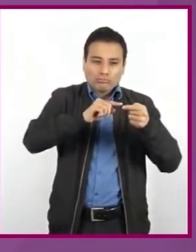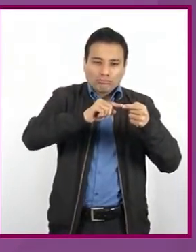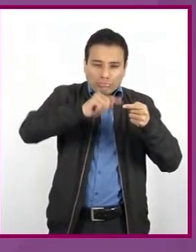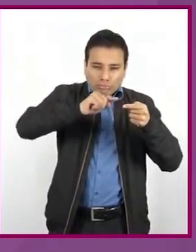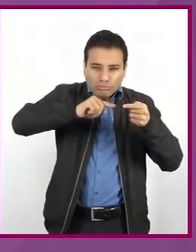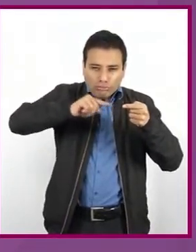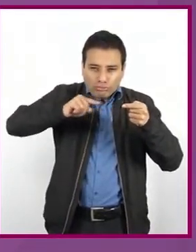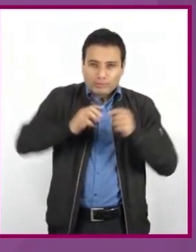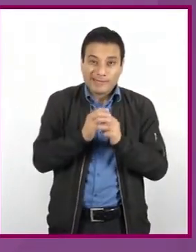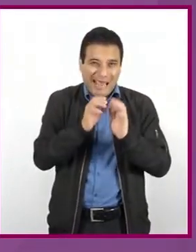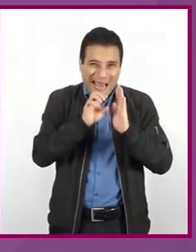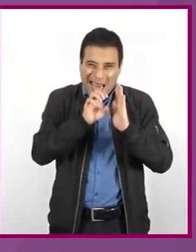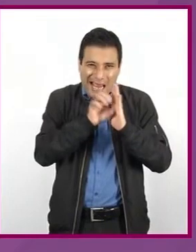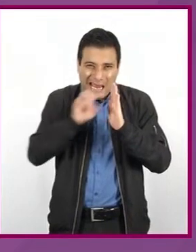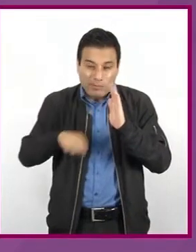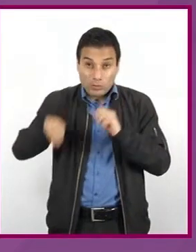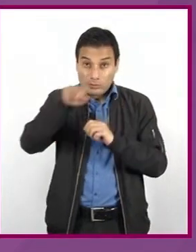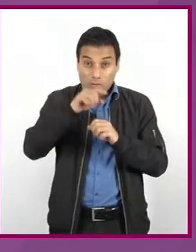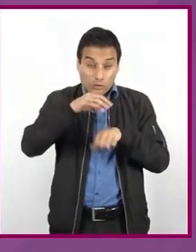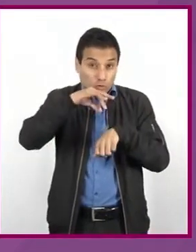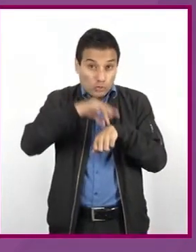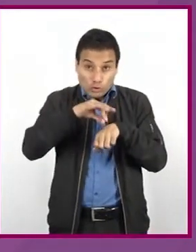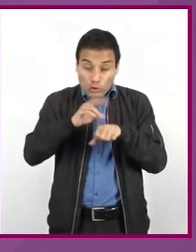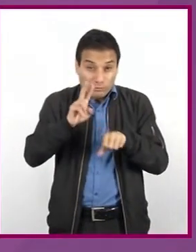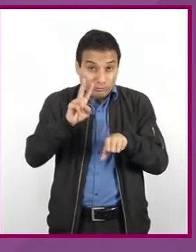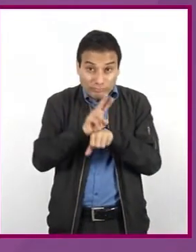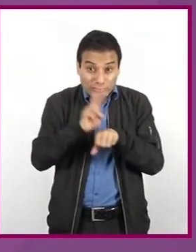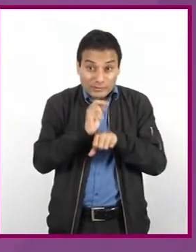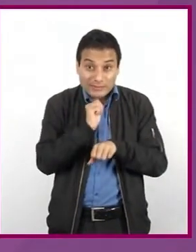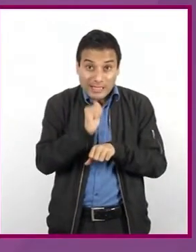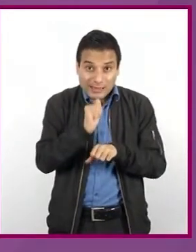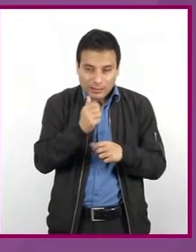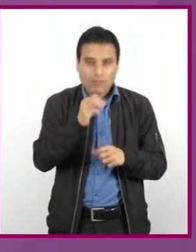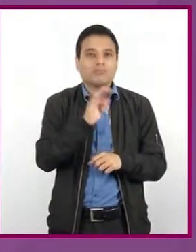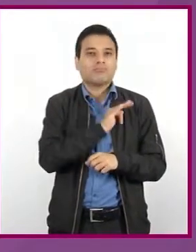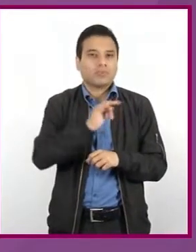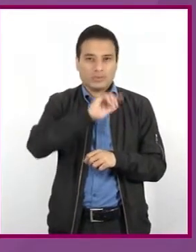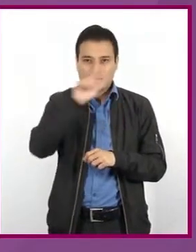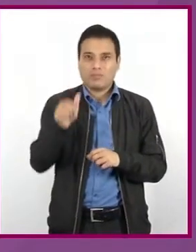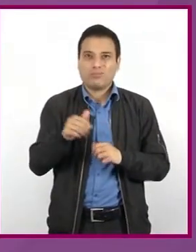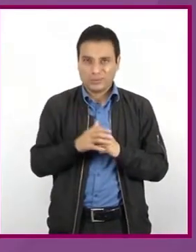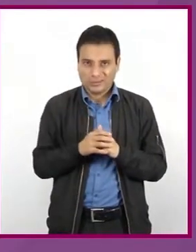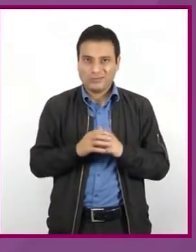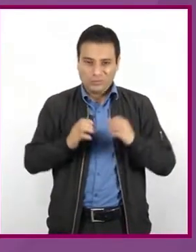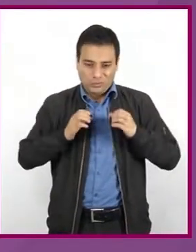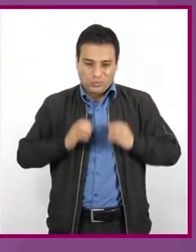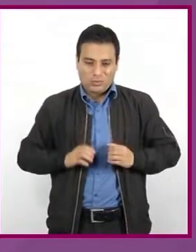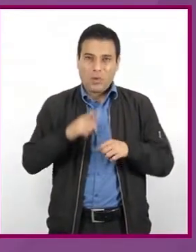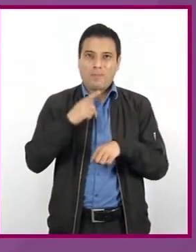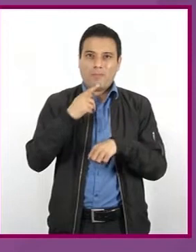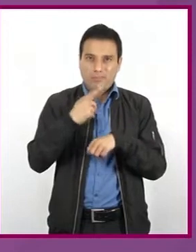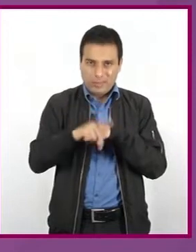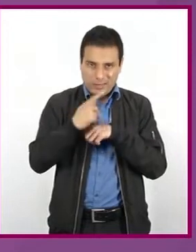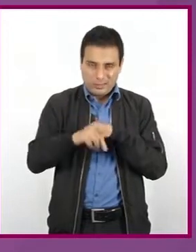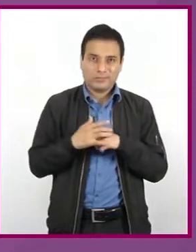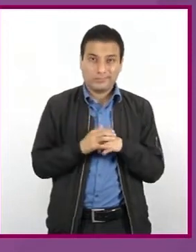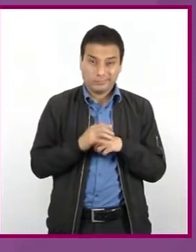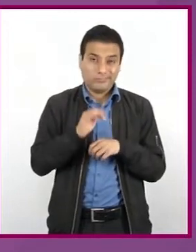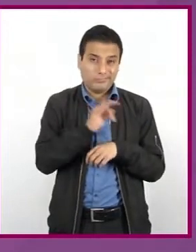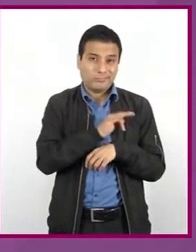si no se usan bajo estricta vigilancia médica, pueden provocar daños en los tejidos y mutaciones. Por ello, no